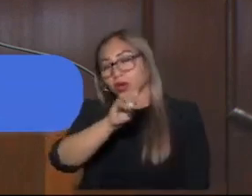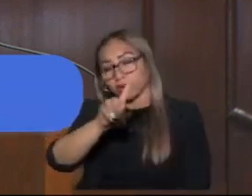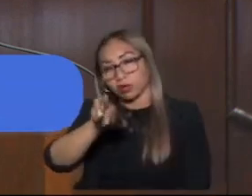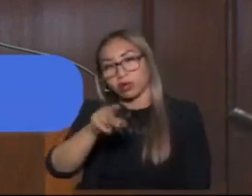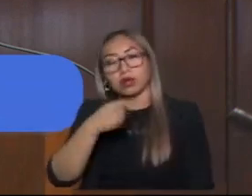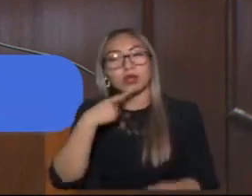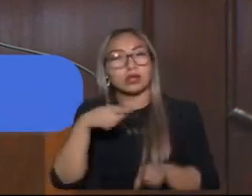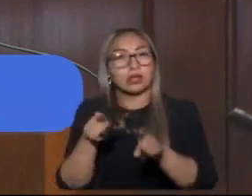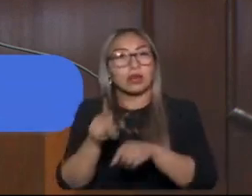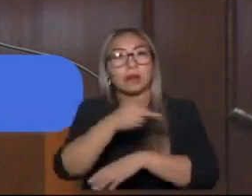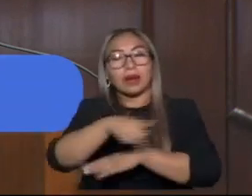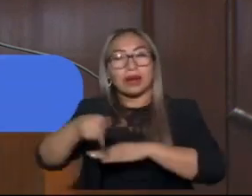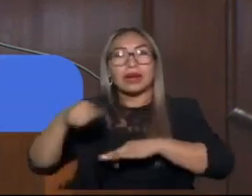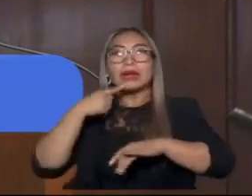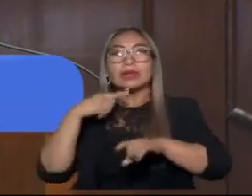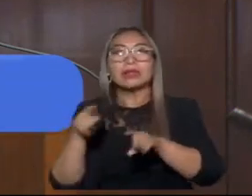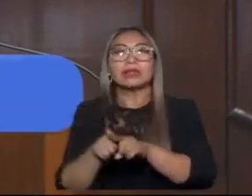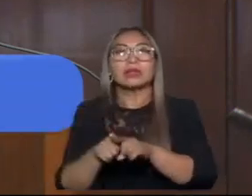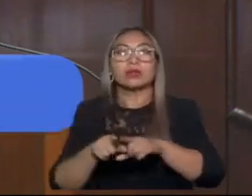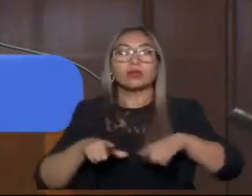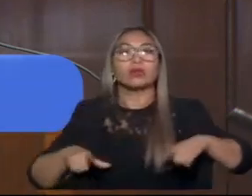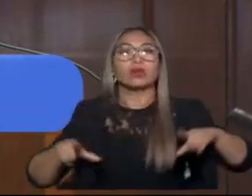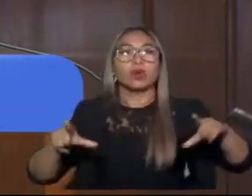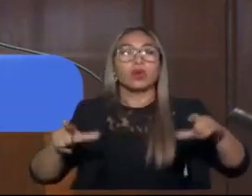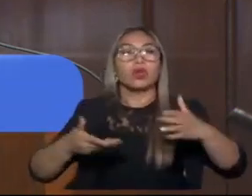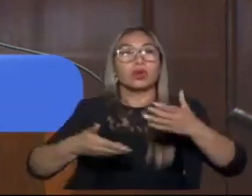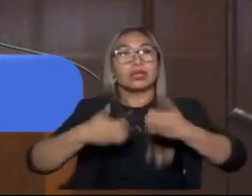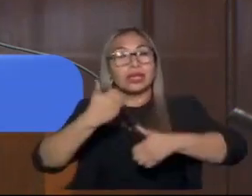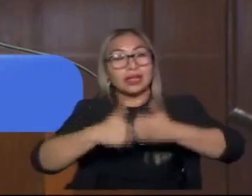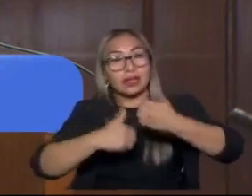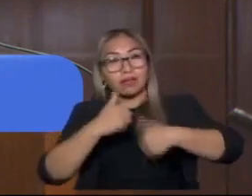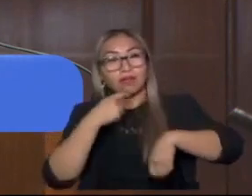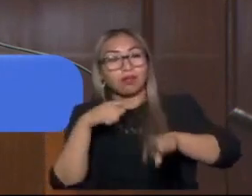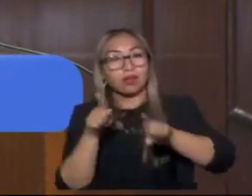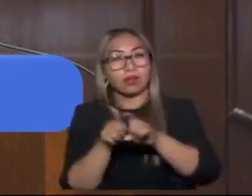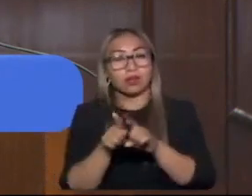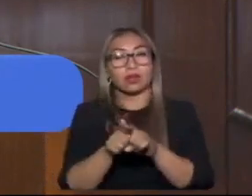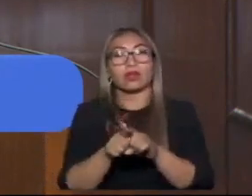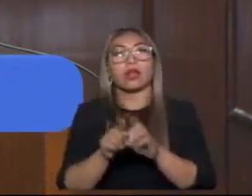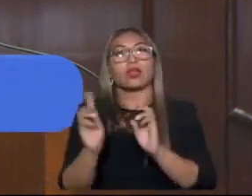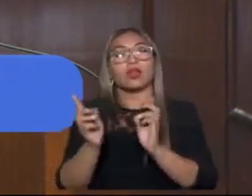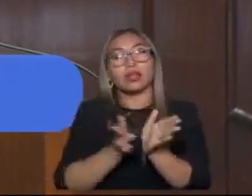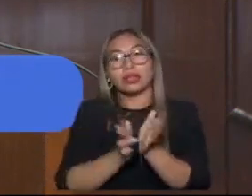construcción del estadio de béisbol mayor Gato Brujo Salinas de La Chorrera,